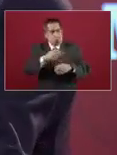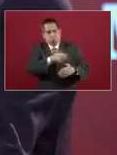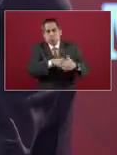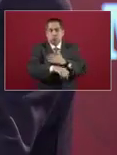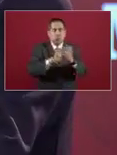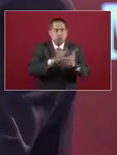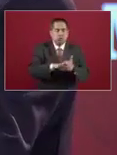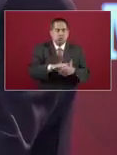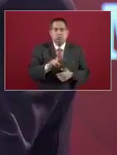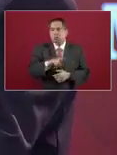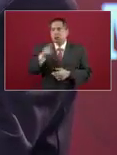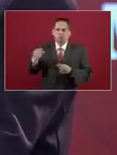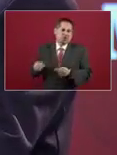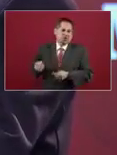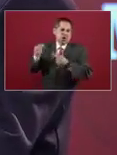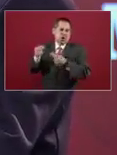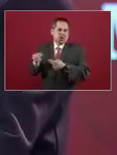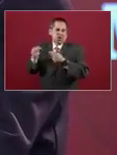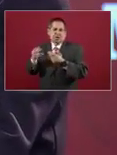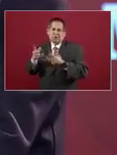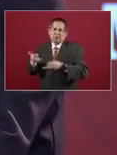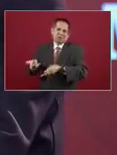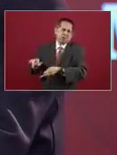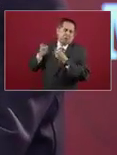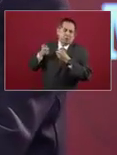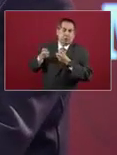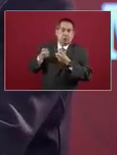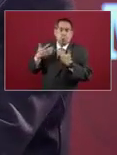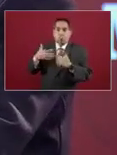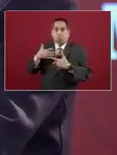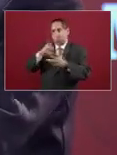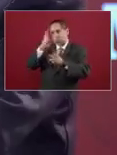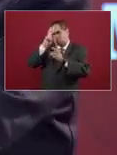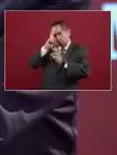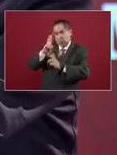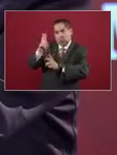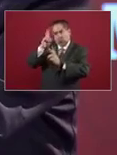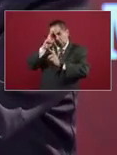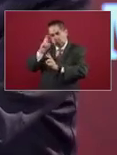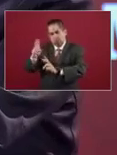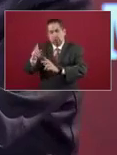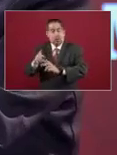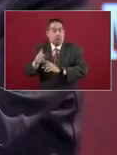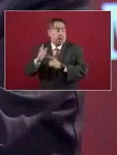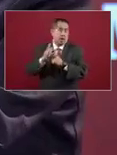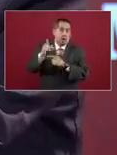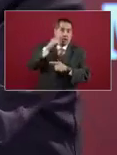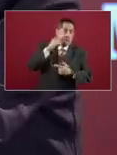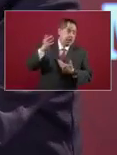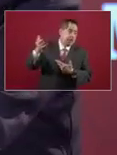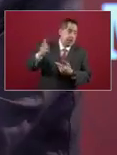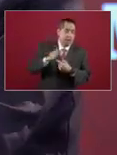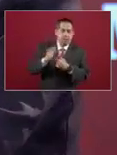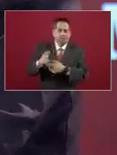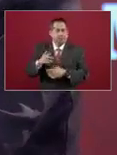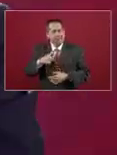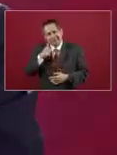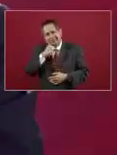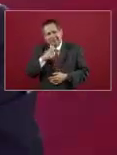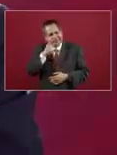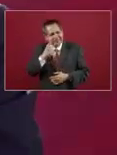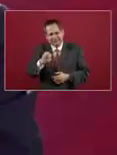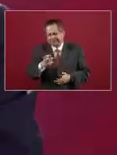ladrones ni siquiera perdían su respetabilidad. Se ponían hasta de ejemplo, siempre lo he dicho.